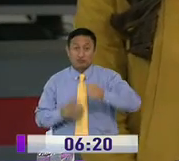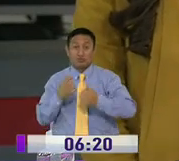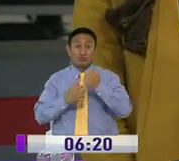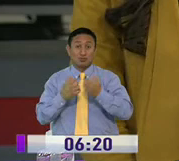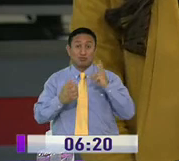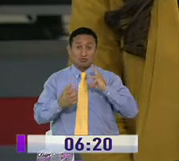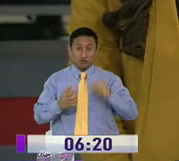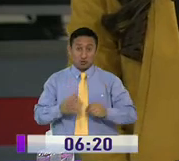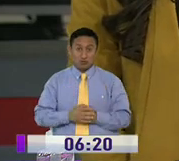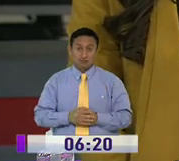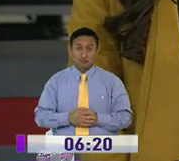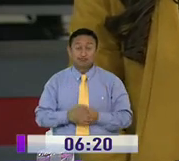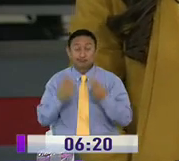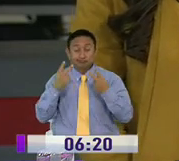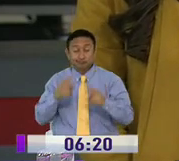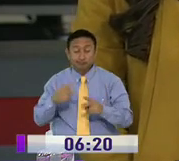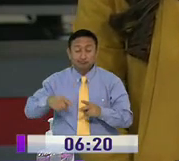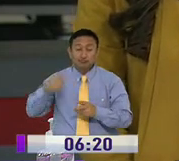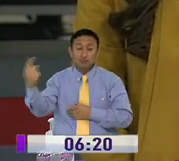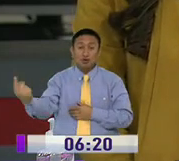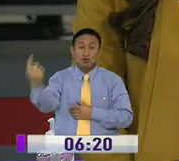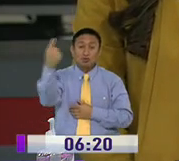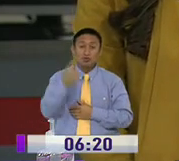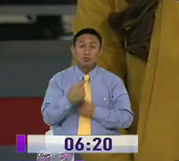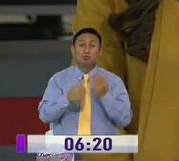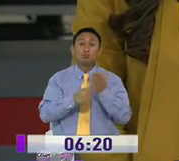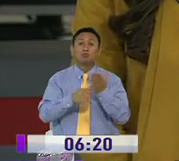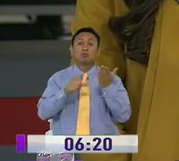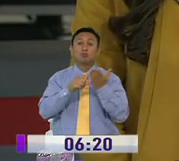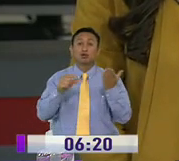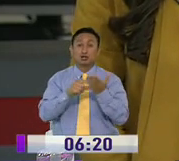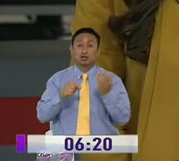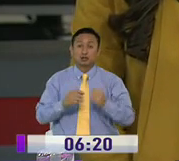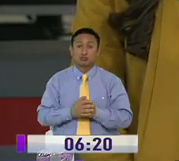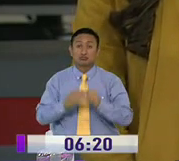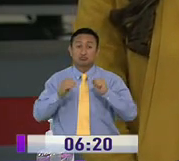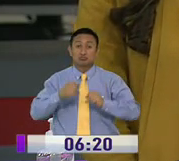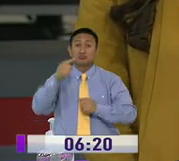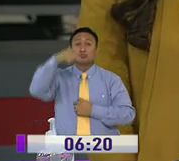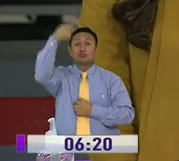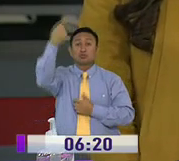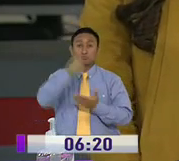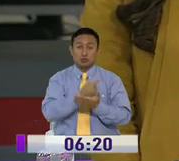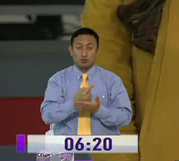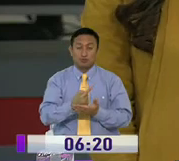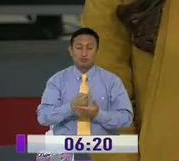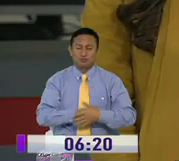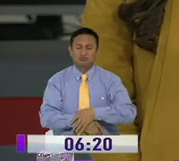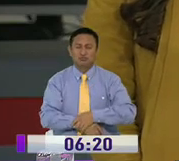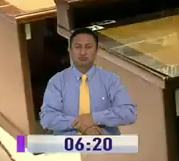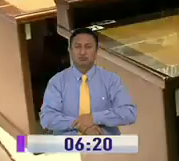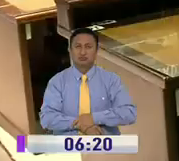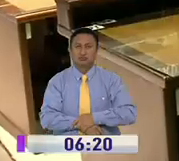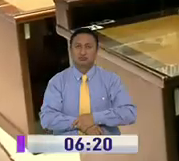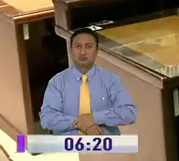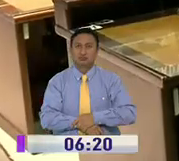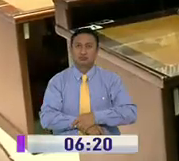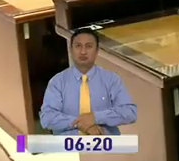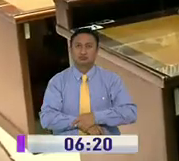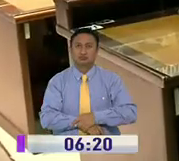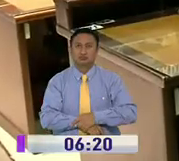sanitaria. Además, esperan la comparecencia del ministro de Finanzas, Richard Martínez, en el próximo pleno. Será un